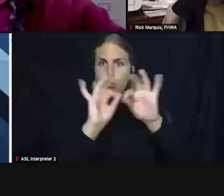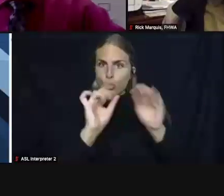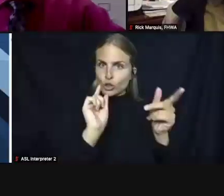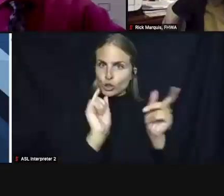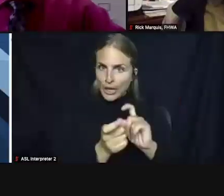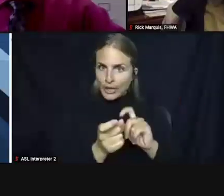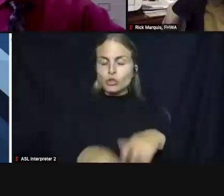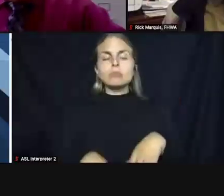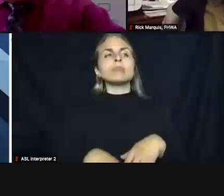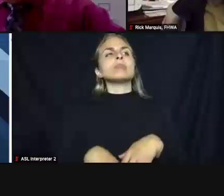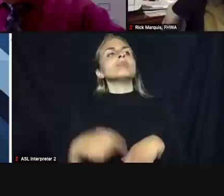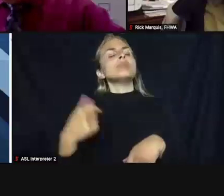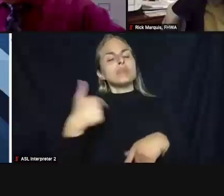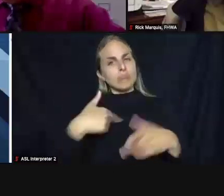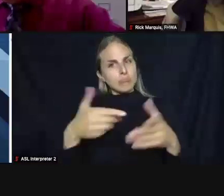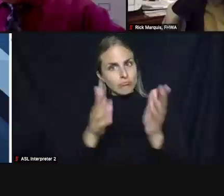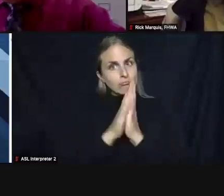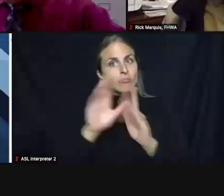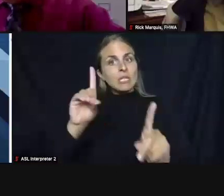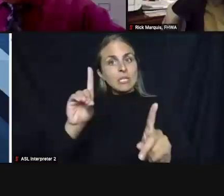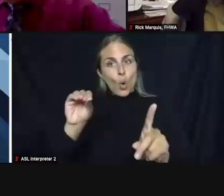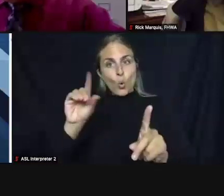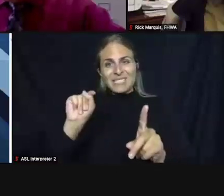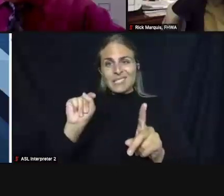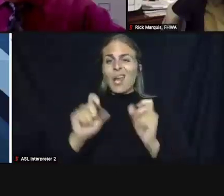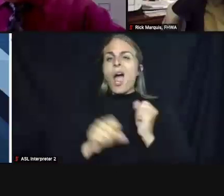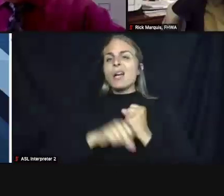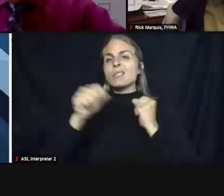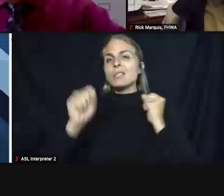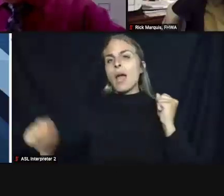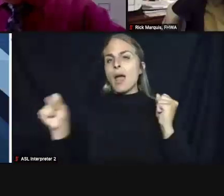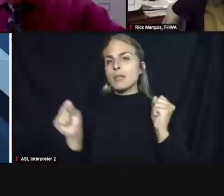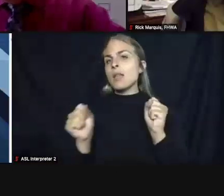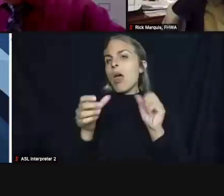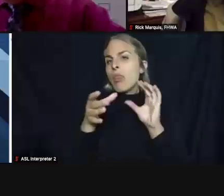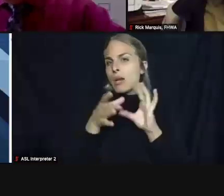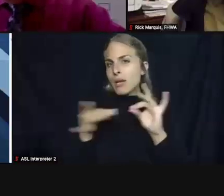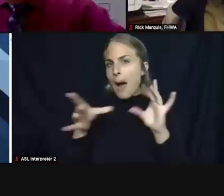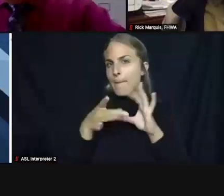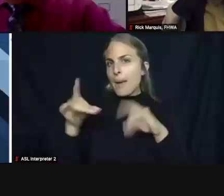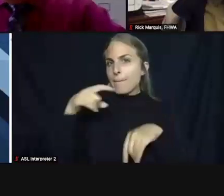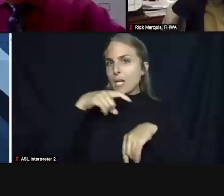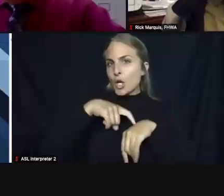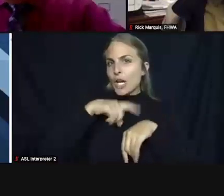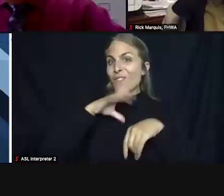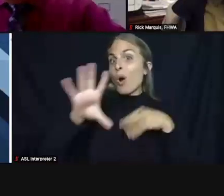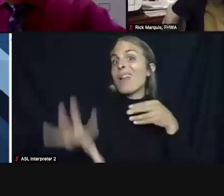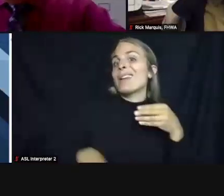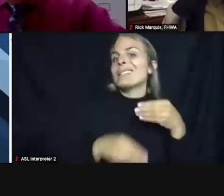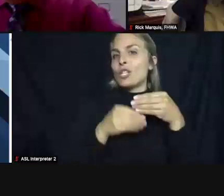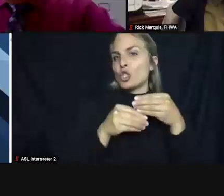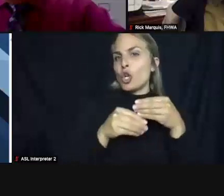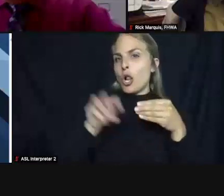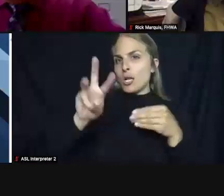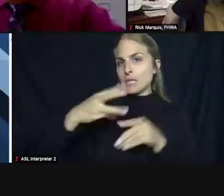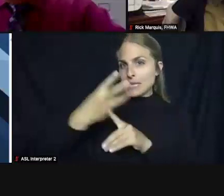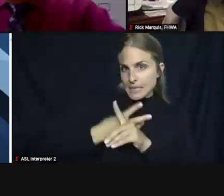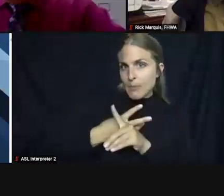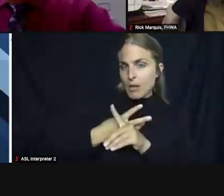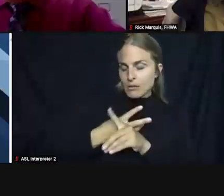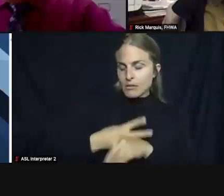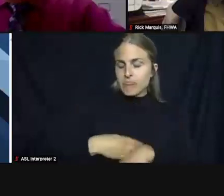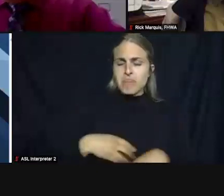un cambio importante. Yo pido que el Departamento de Transporte aumente